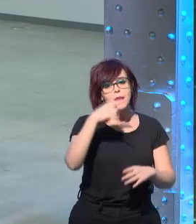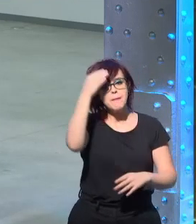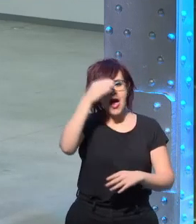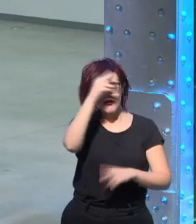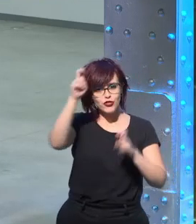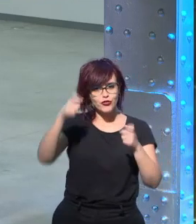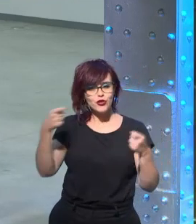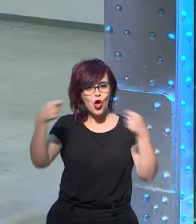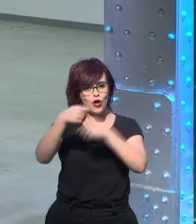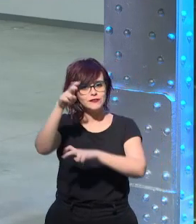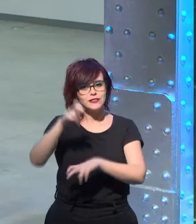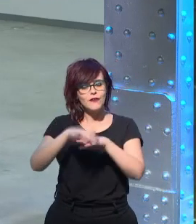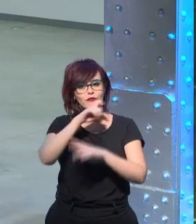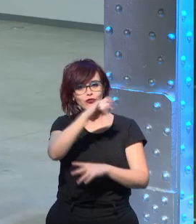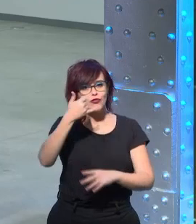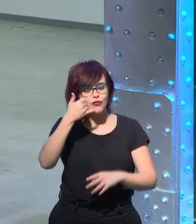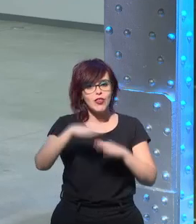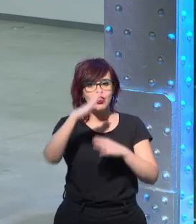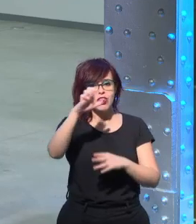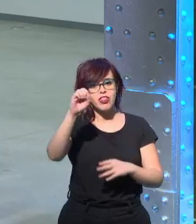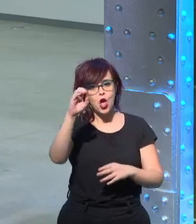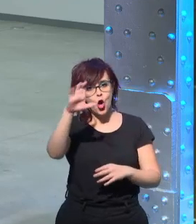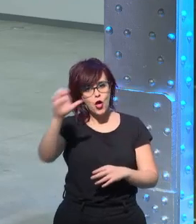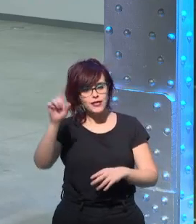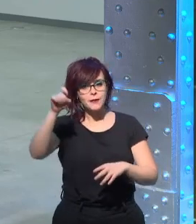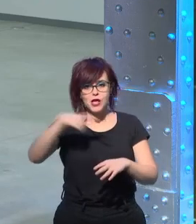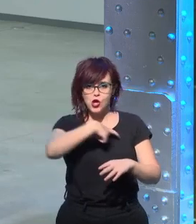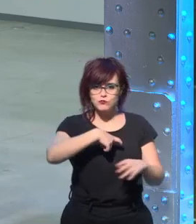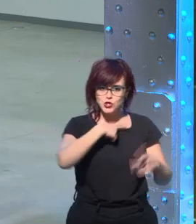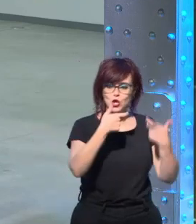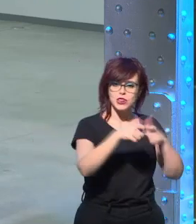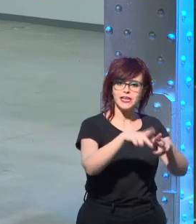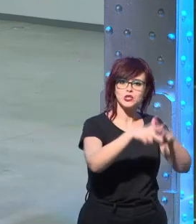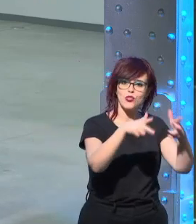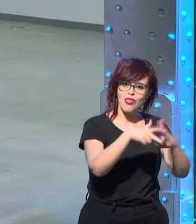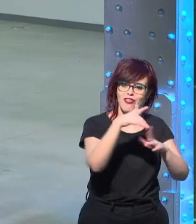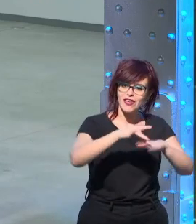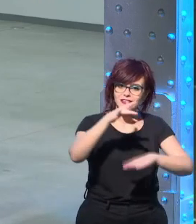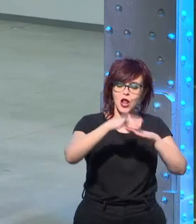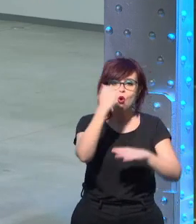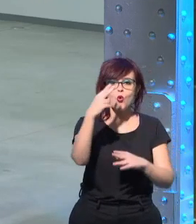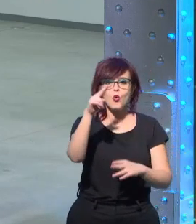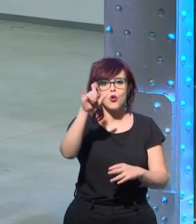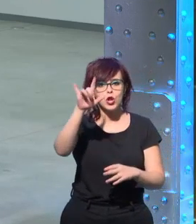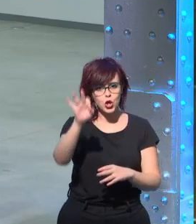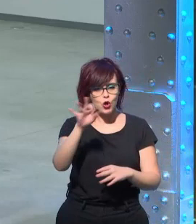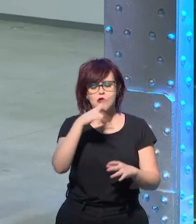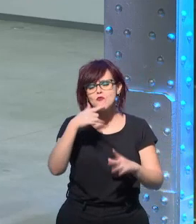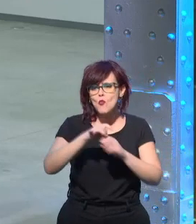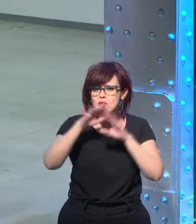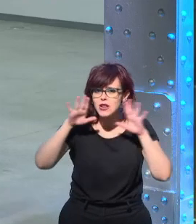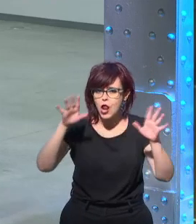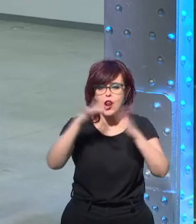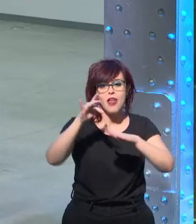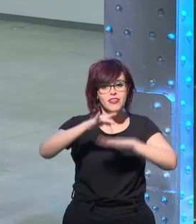del Comité Ejecutivo de la COE y presidente de su Comisión de Sociedad Digital. Julio tiene muy claro que la